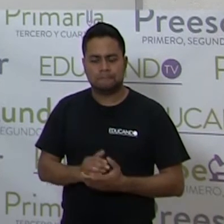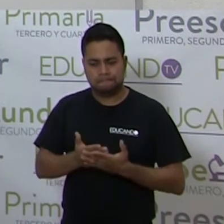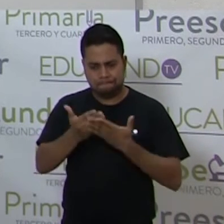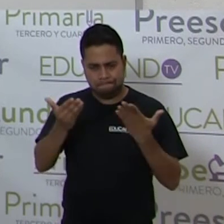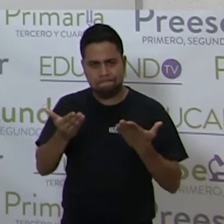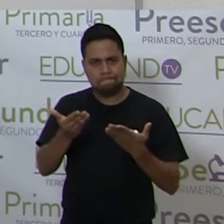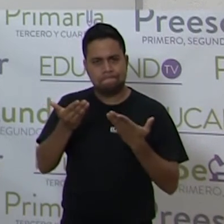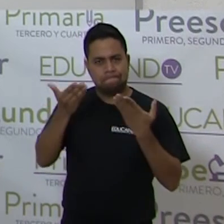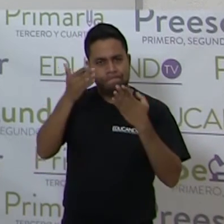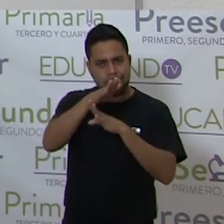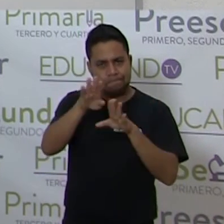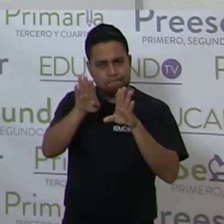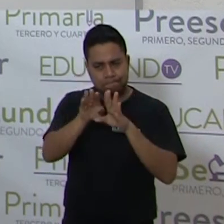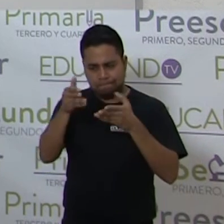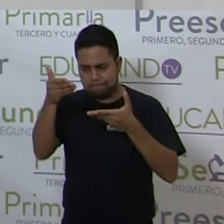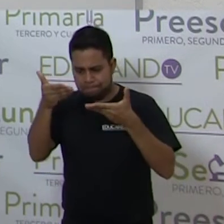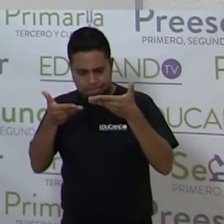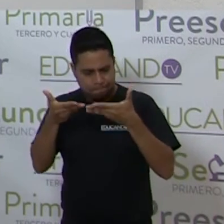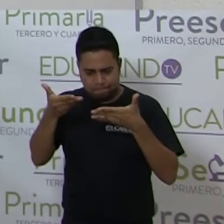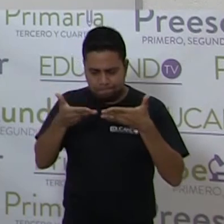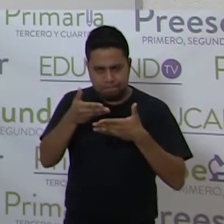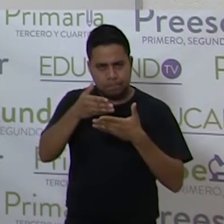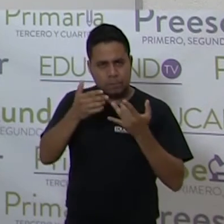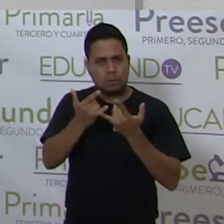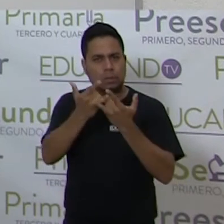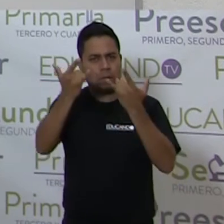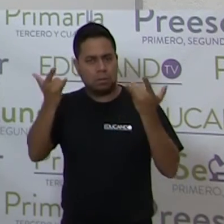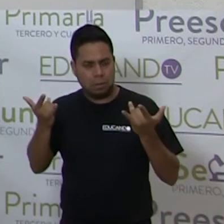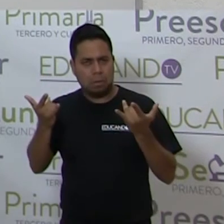esta comparación de los mitos nos permite